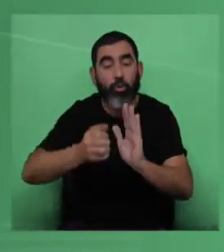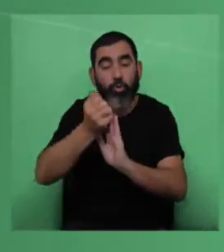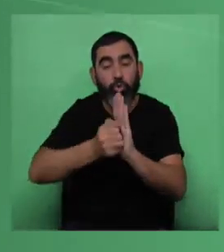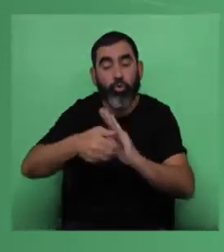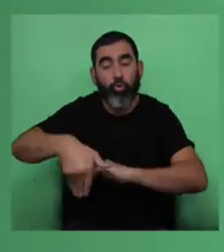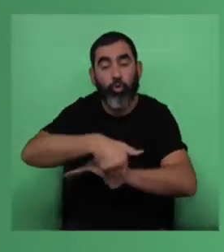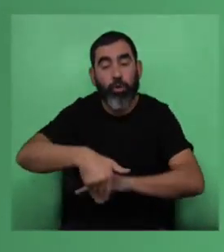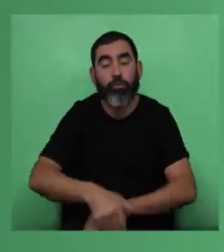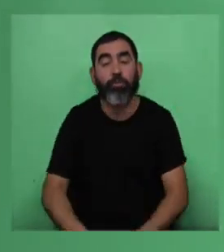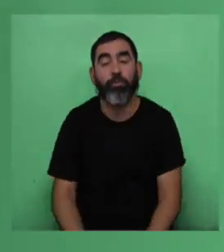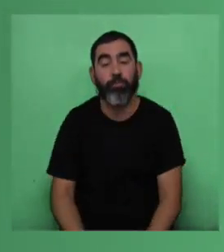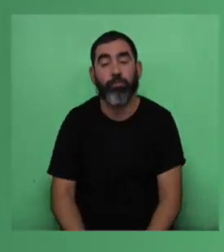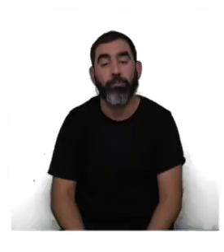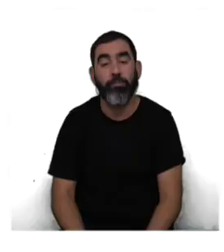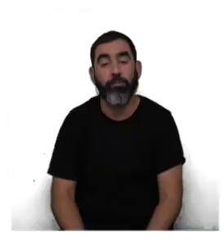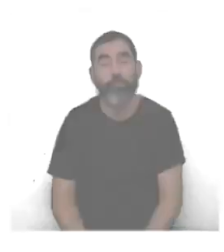Soriano.